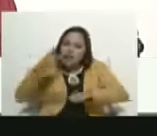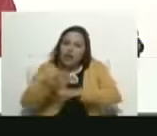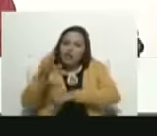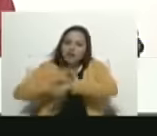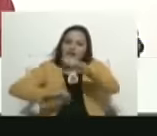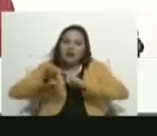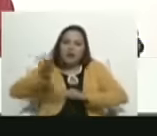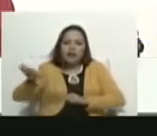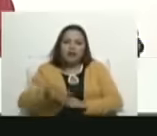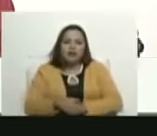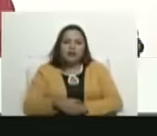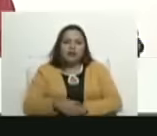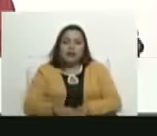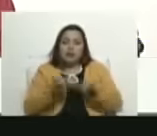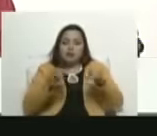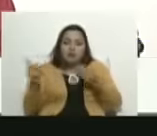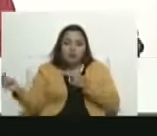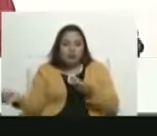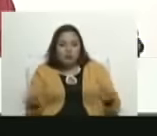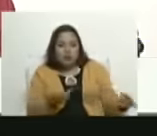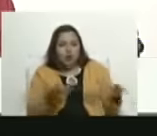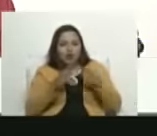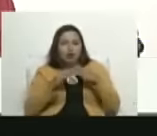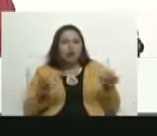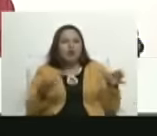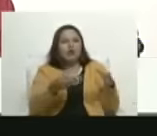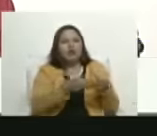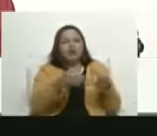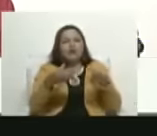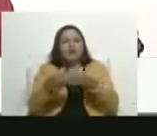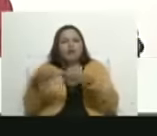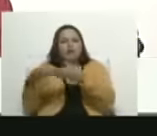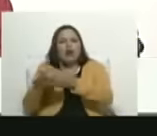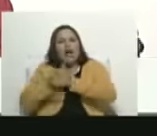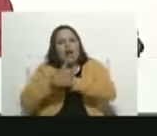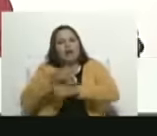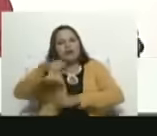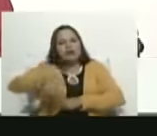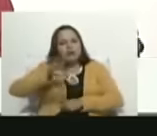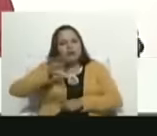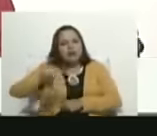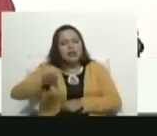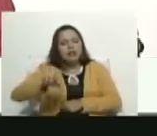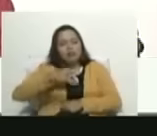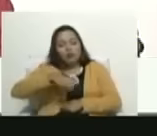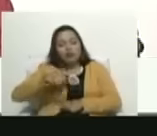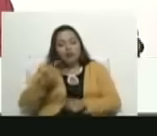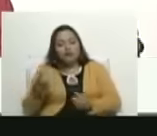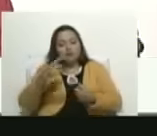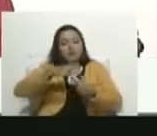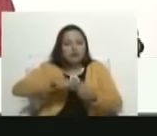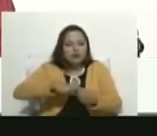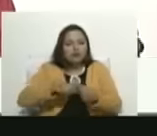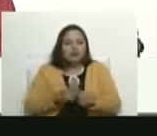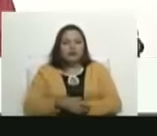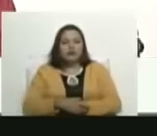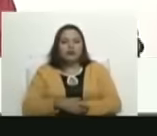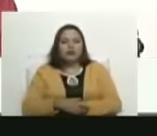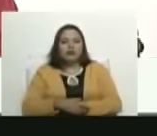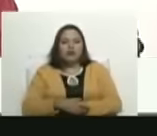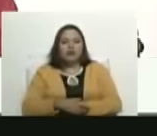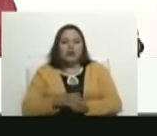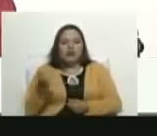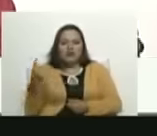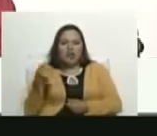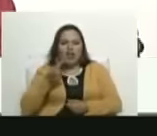Por eso la invitación a todos los sectores que aman esta patria a que nos incorporemos, a que nos queden 20